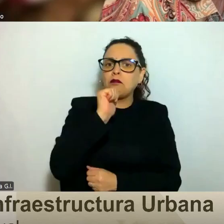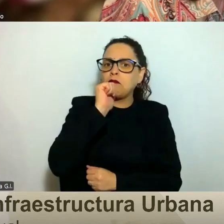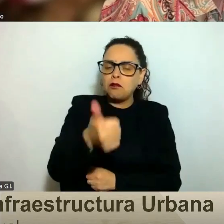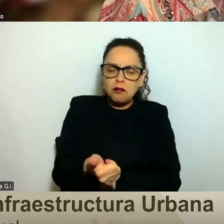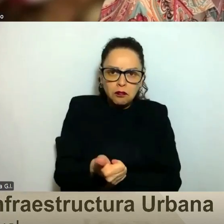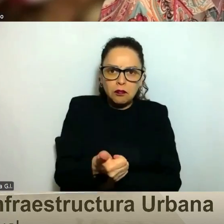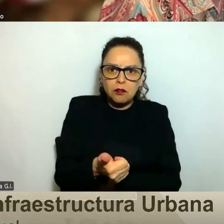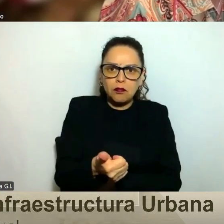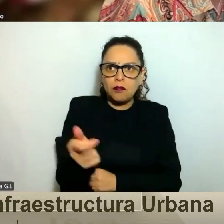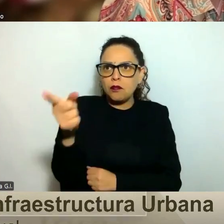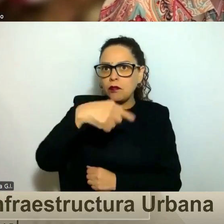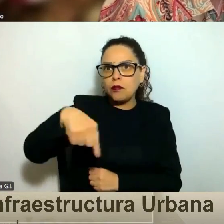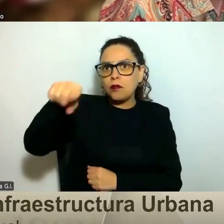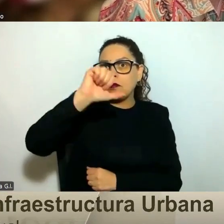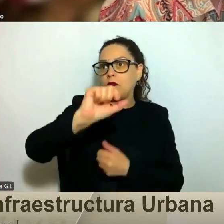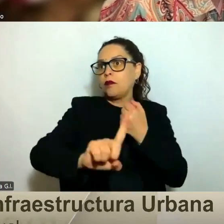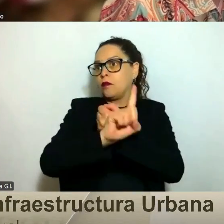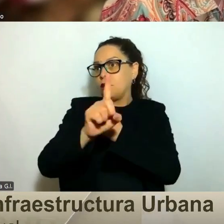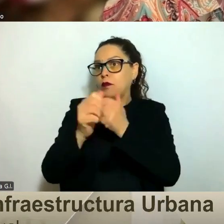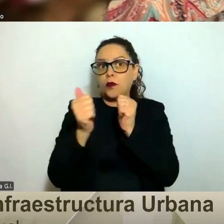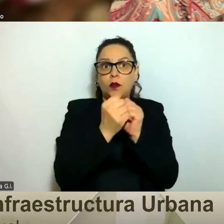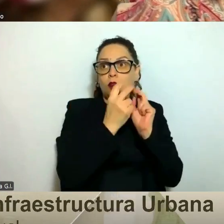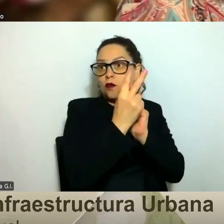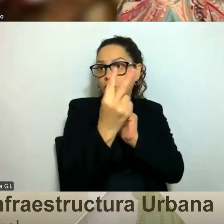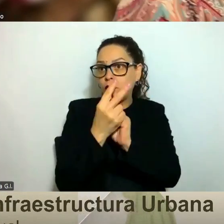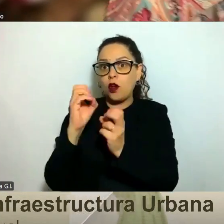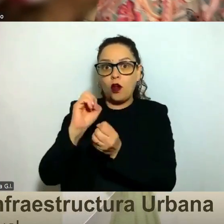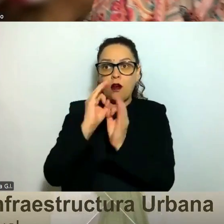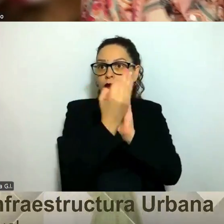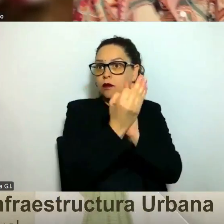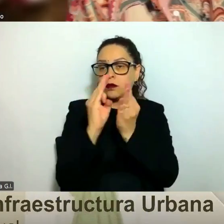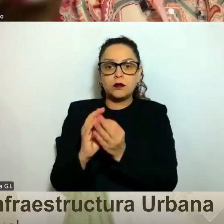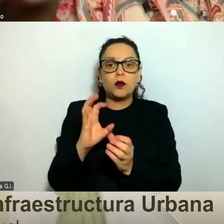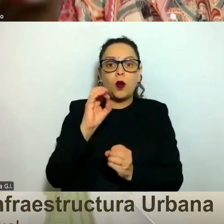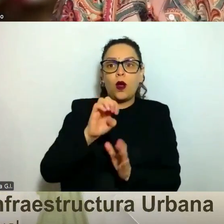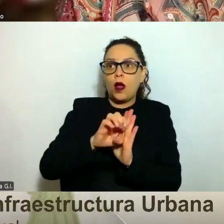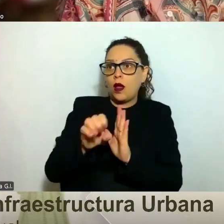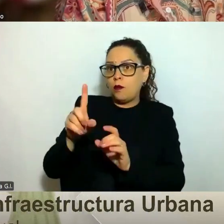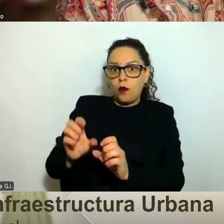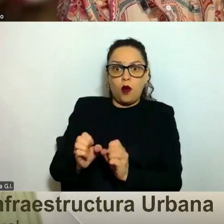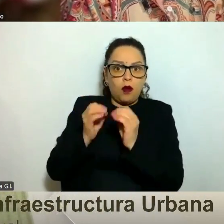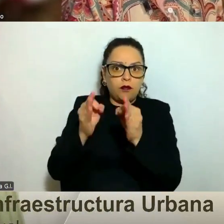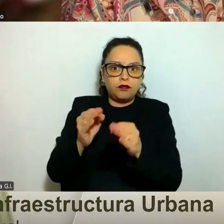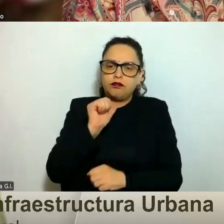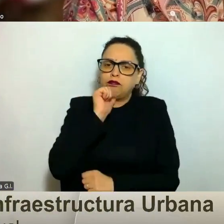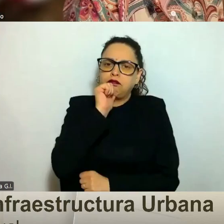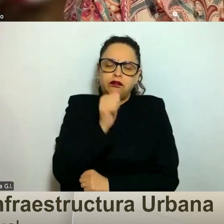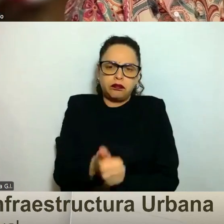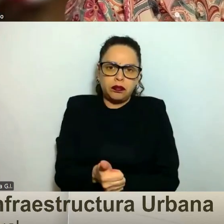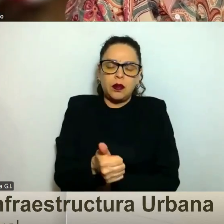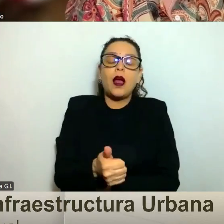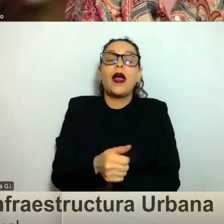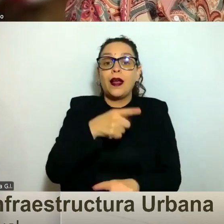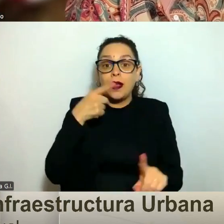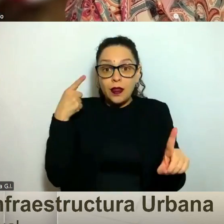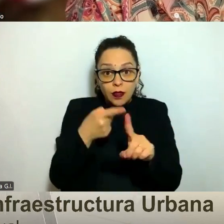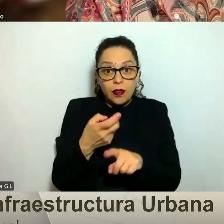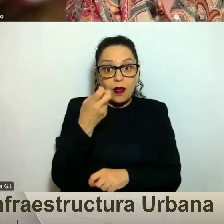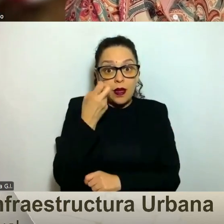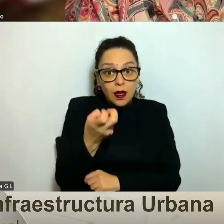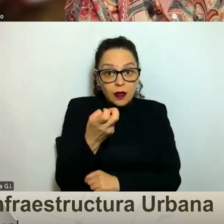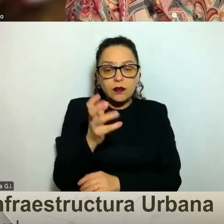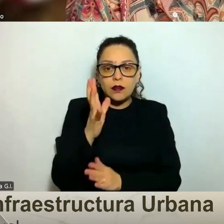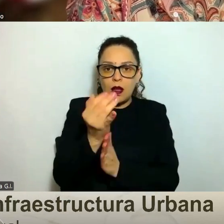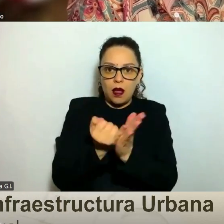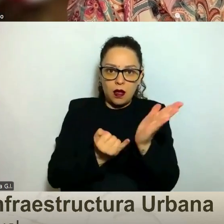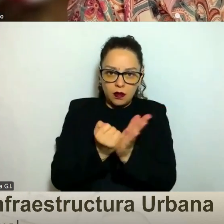la que pudiera tener en un asunto de oficinas. Entonces, basadas en esa consideración, es que se determina